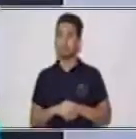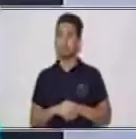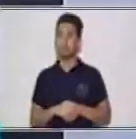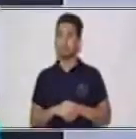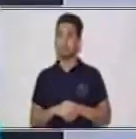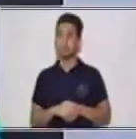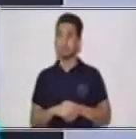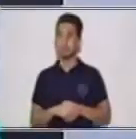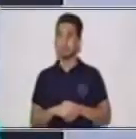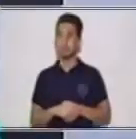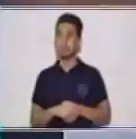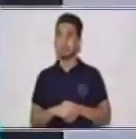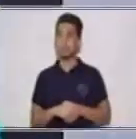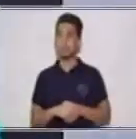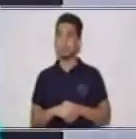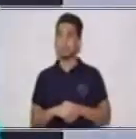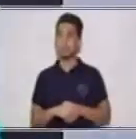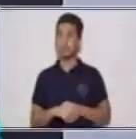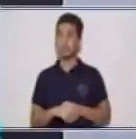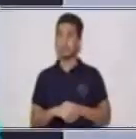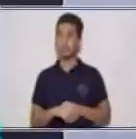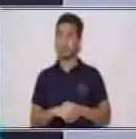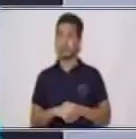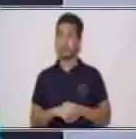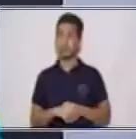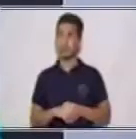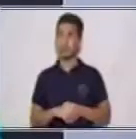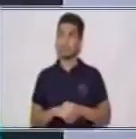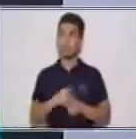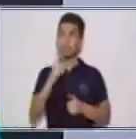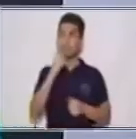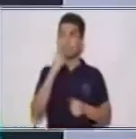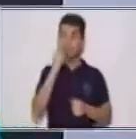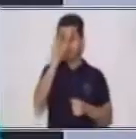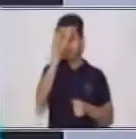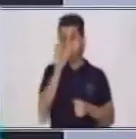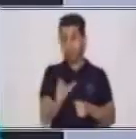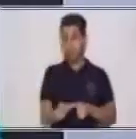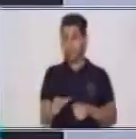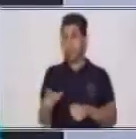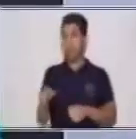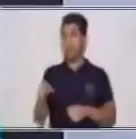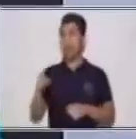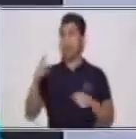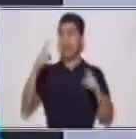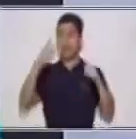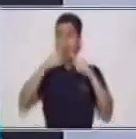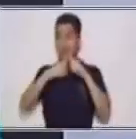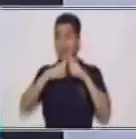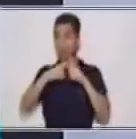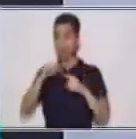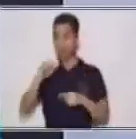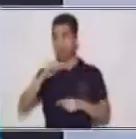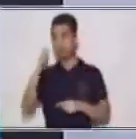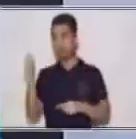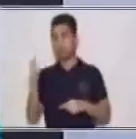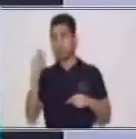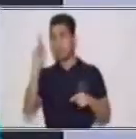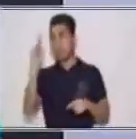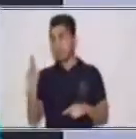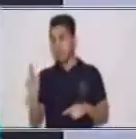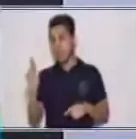tengo que determinar, ¿verdad?, mis valores de X, mis valores de Y y los